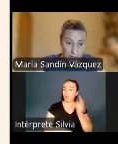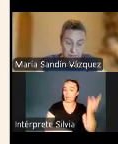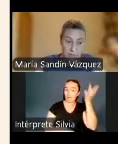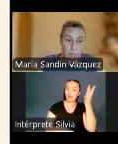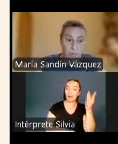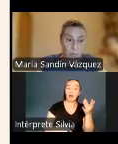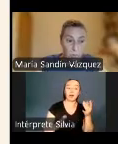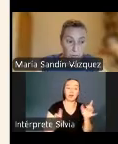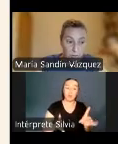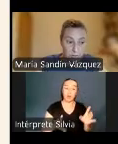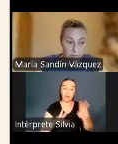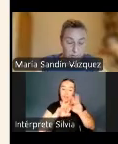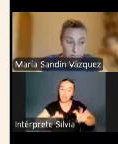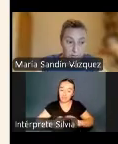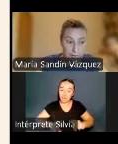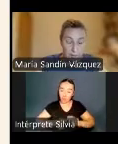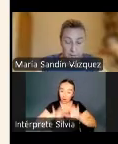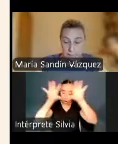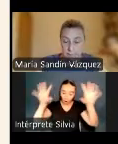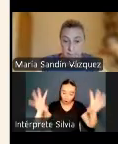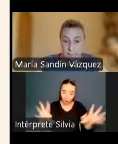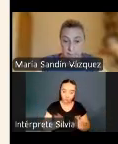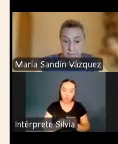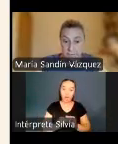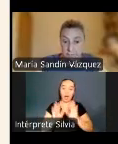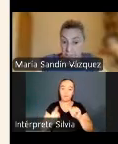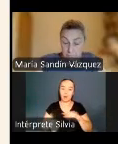estamos haciendo se transforme luego